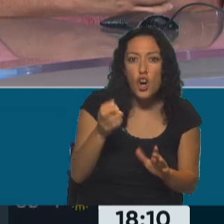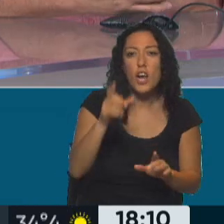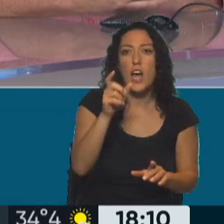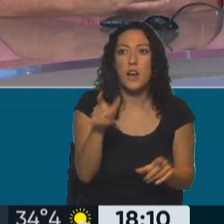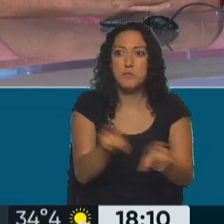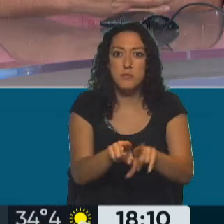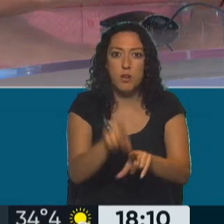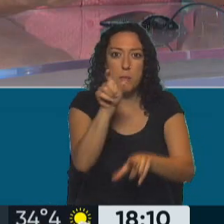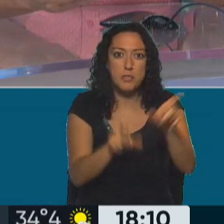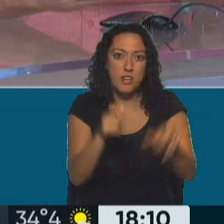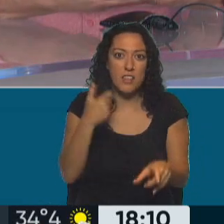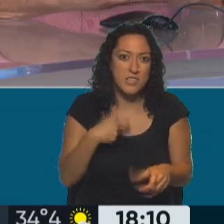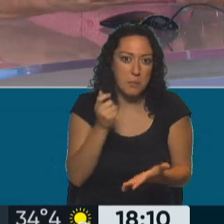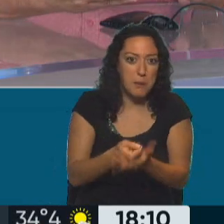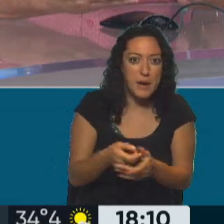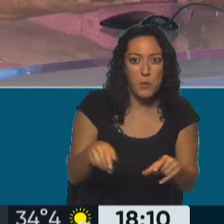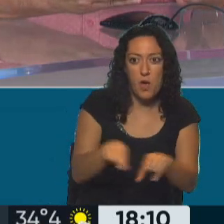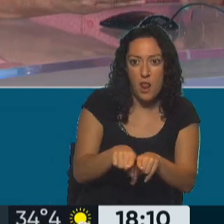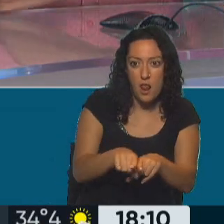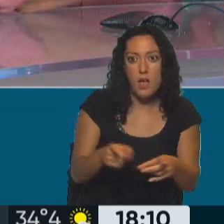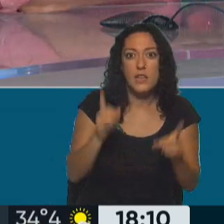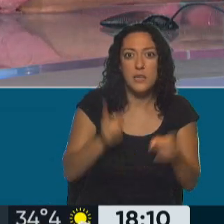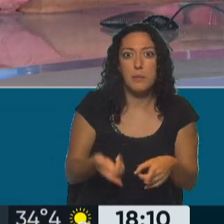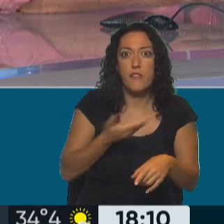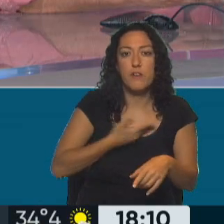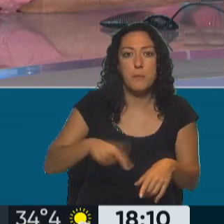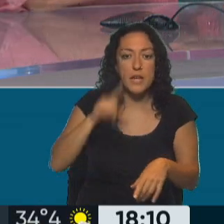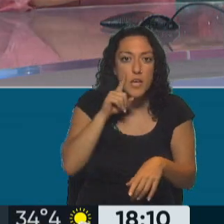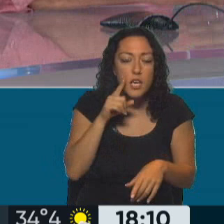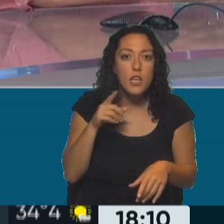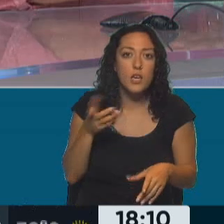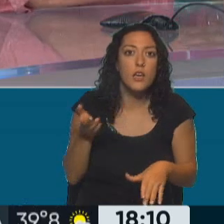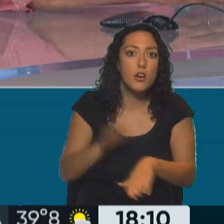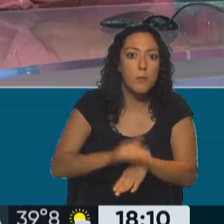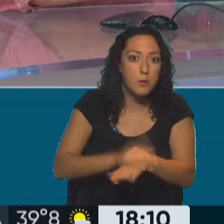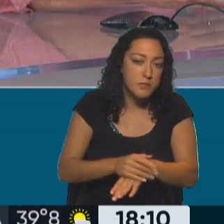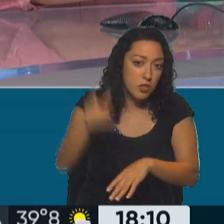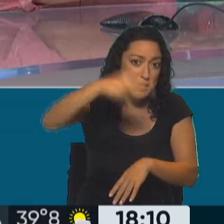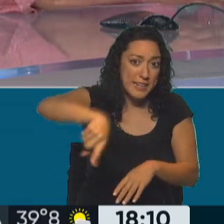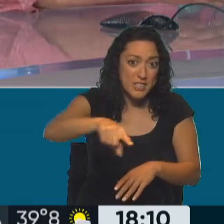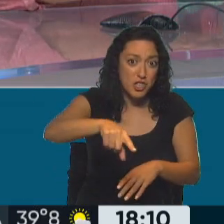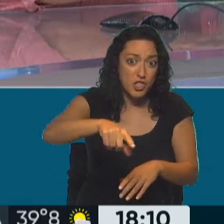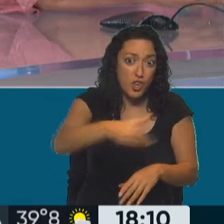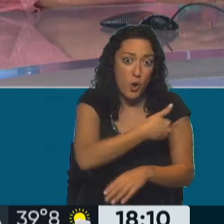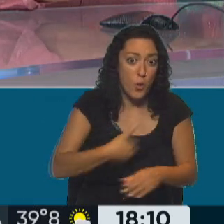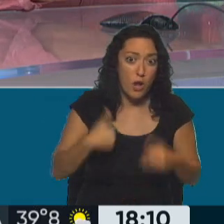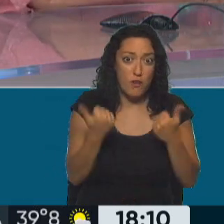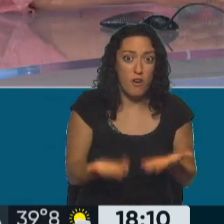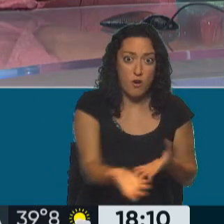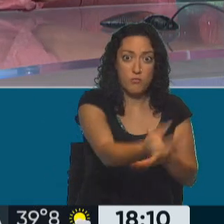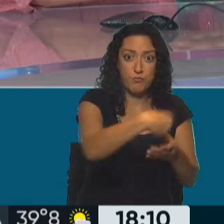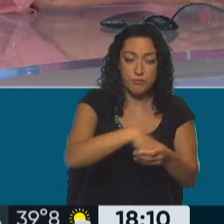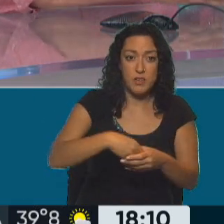sobre el tema de la mesa digo a ver tenemos un compromiso con el fondo que lo dejaron ellos o sea ellos fueron parte del gobierno que contrajo